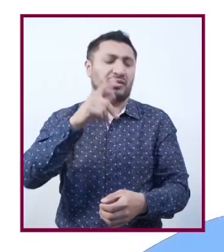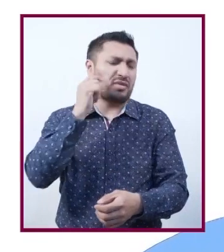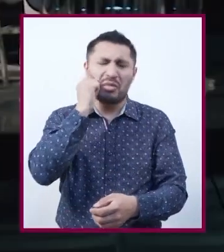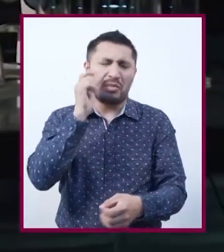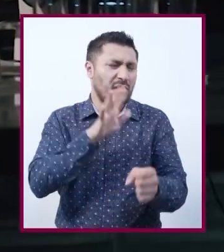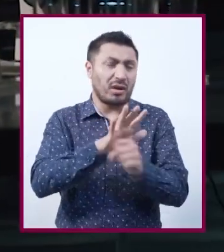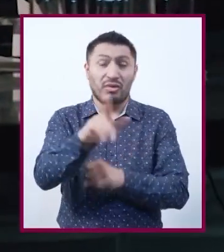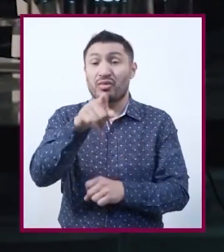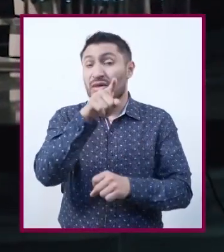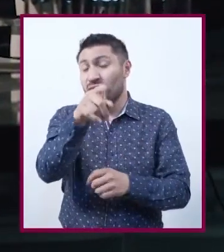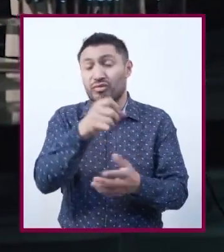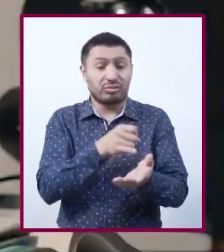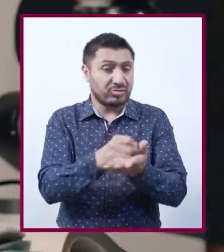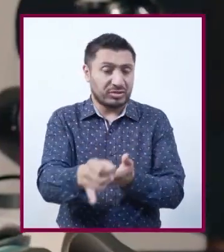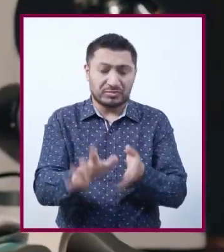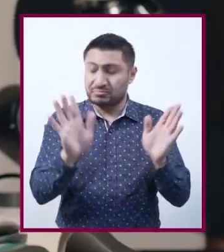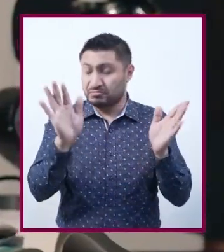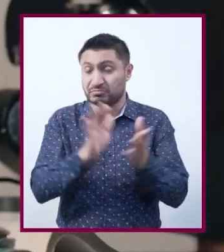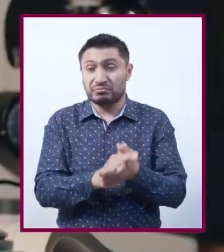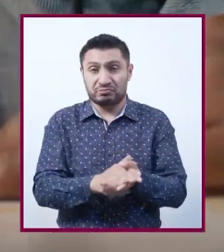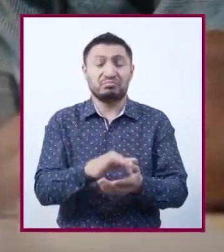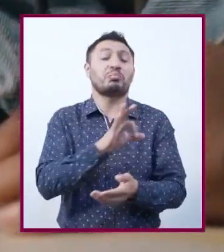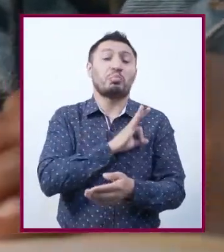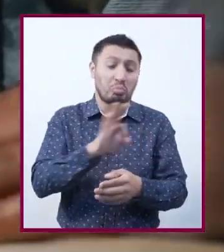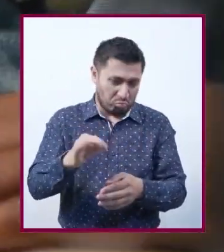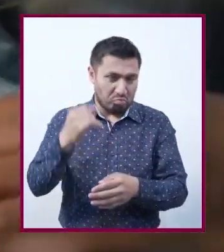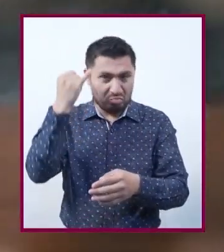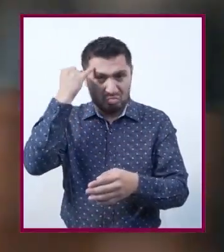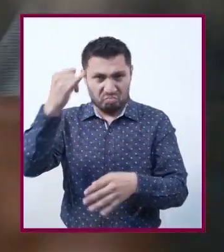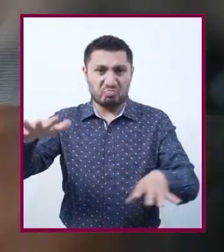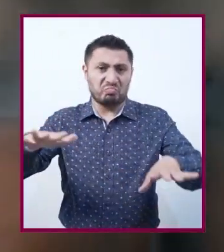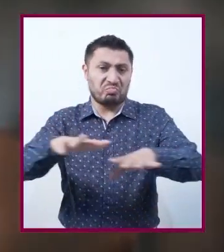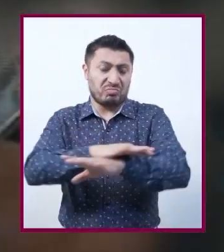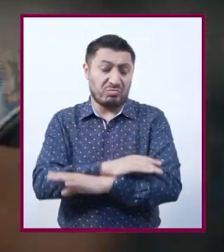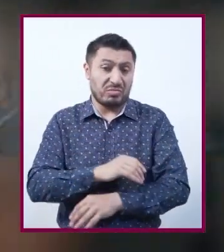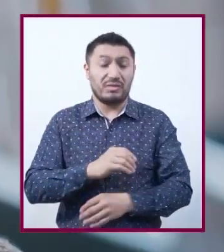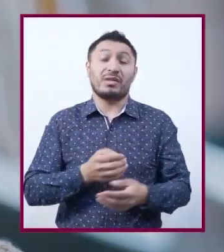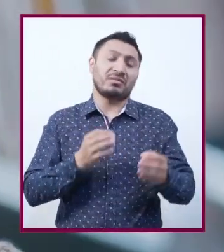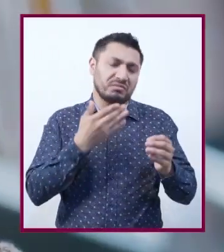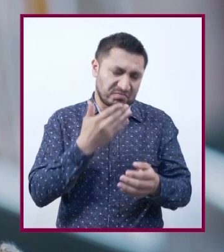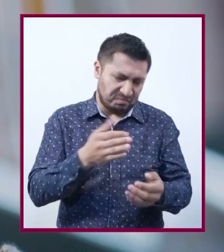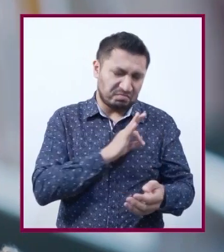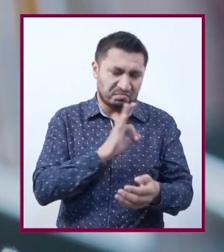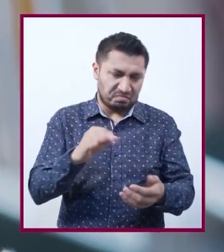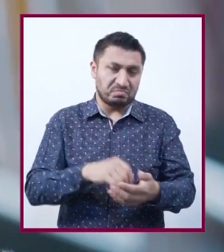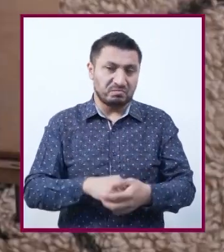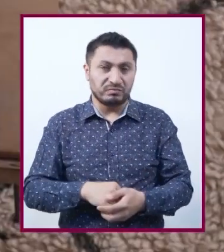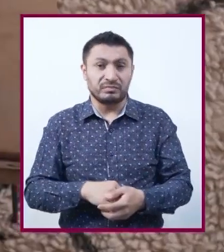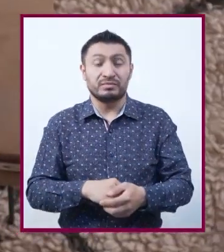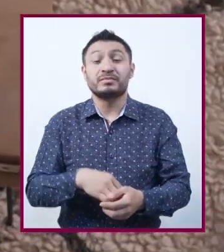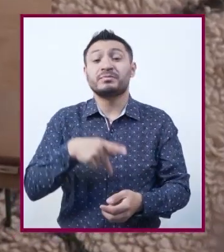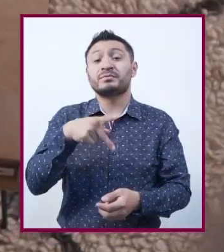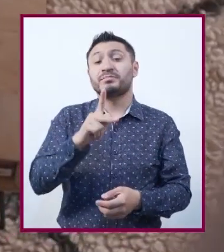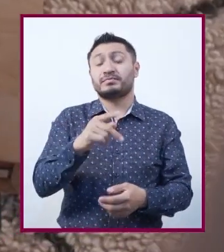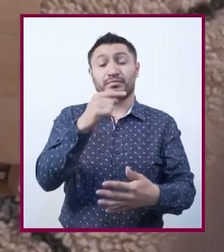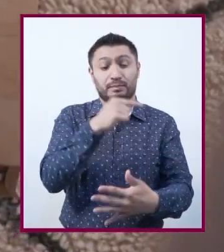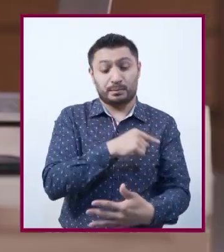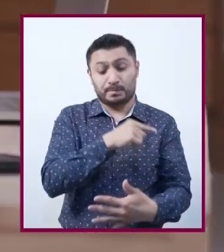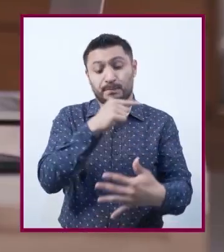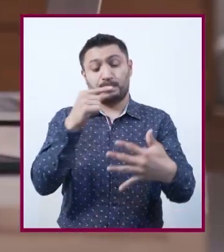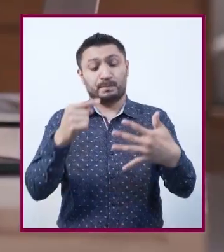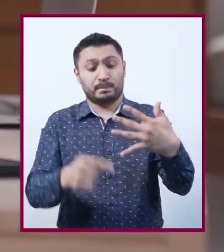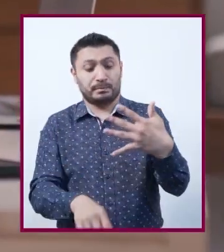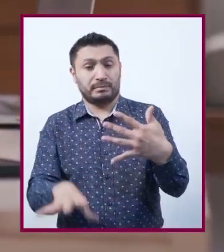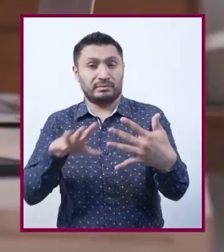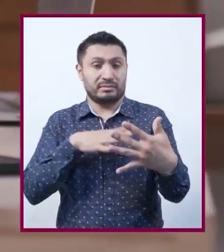vida. Incluso, también se vale cambiar de opinión, nada es absoluto. El caso es que cada una de estas